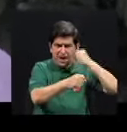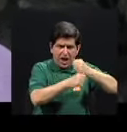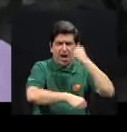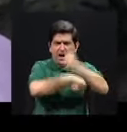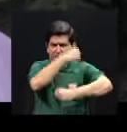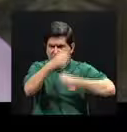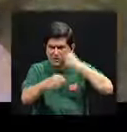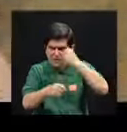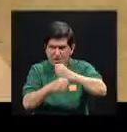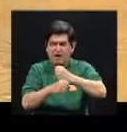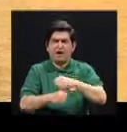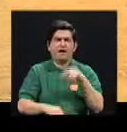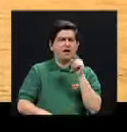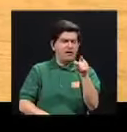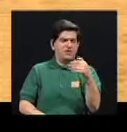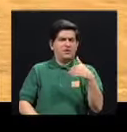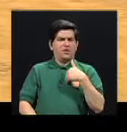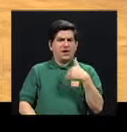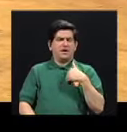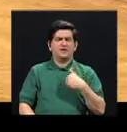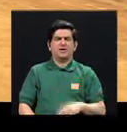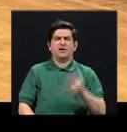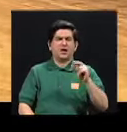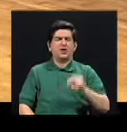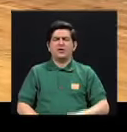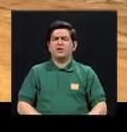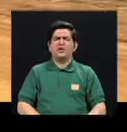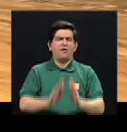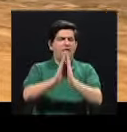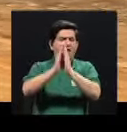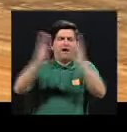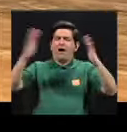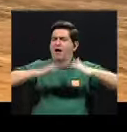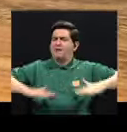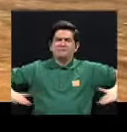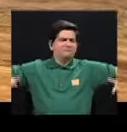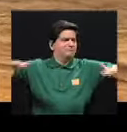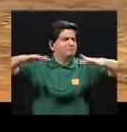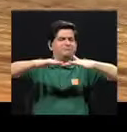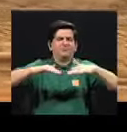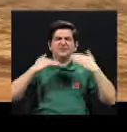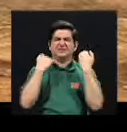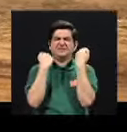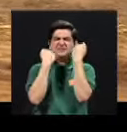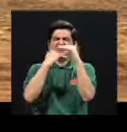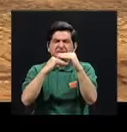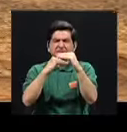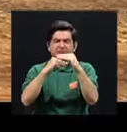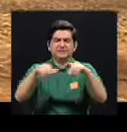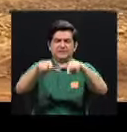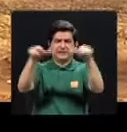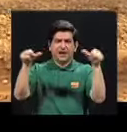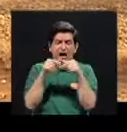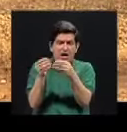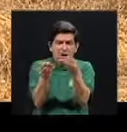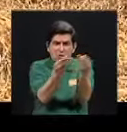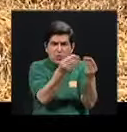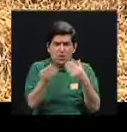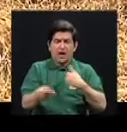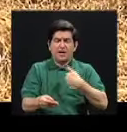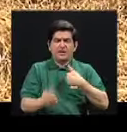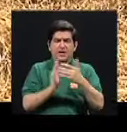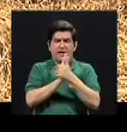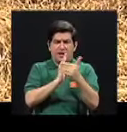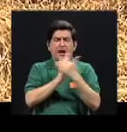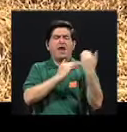digamos anuales, estén no en extensiones tan grandes, restringidos a sitios donde el